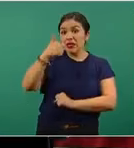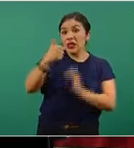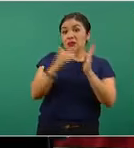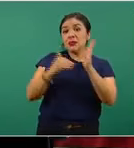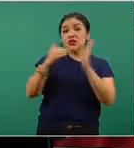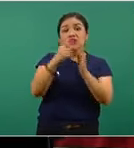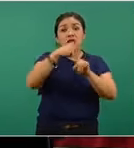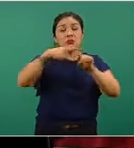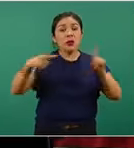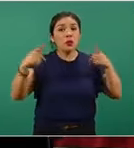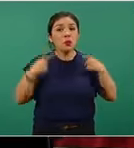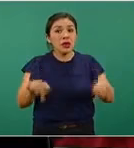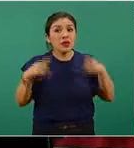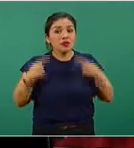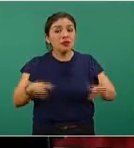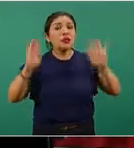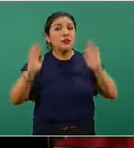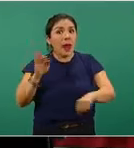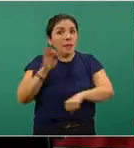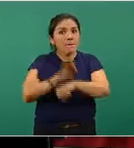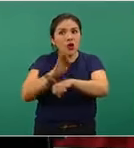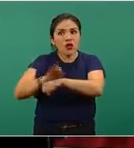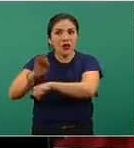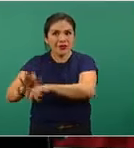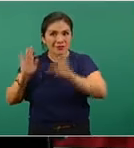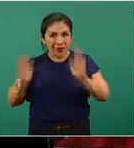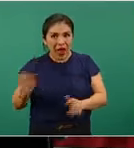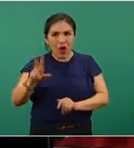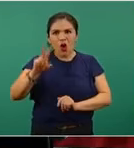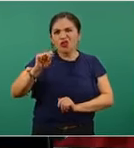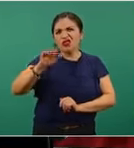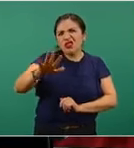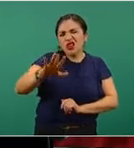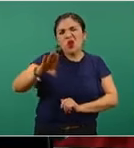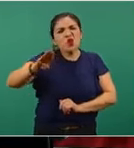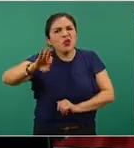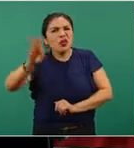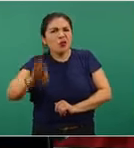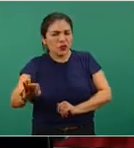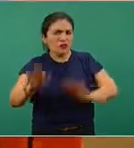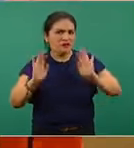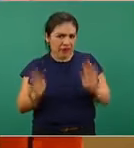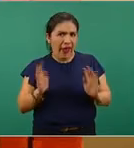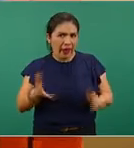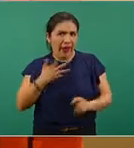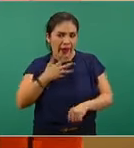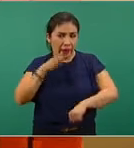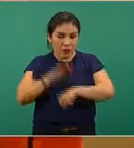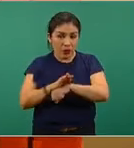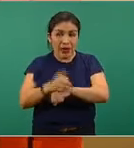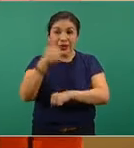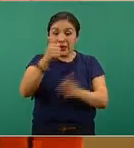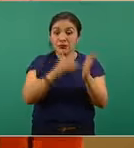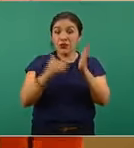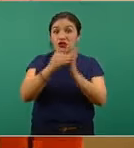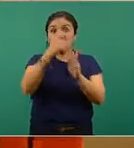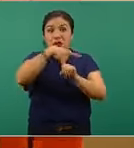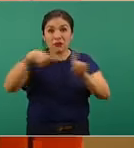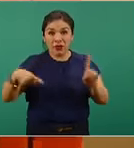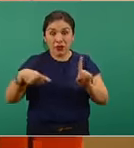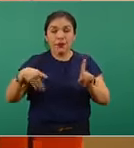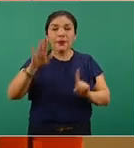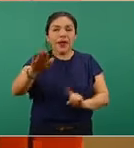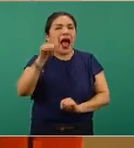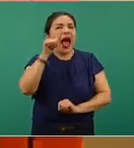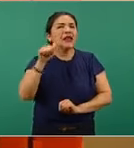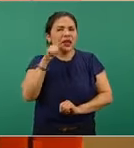millones de personas ya protegidas en 85-90% de la capacidad, 6,5 millones. Ayer